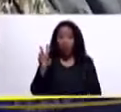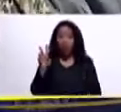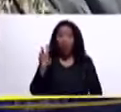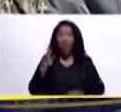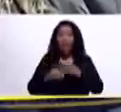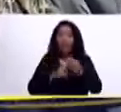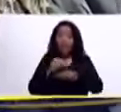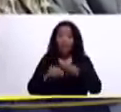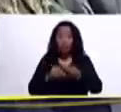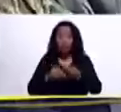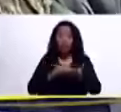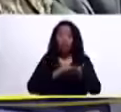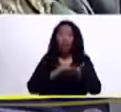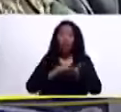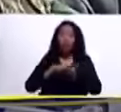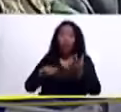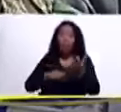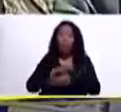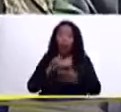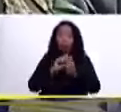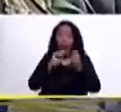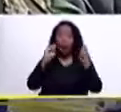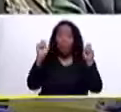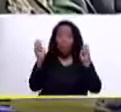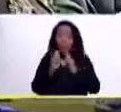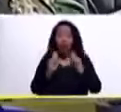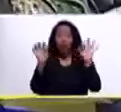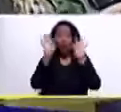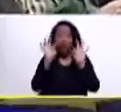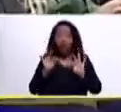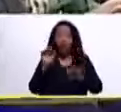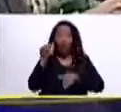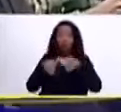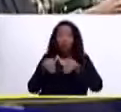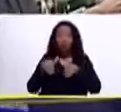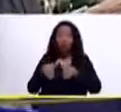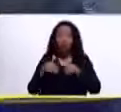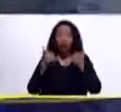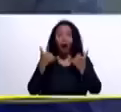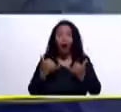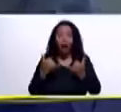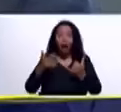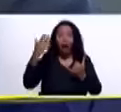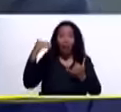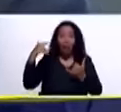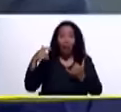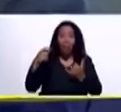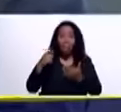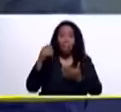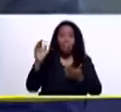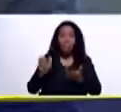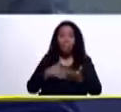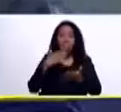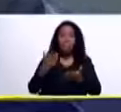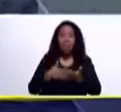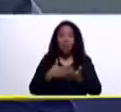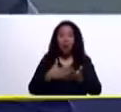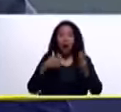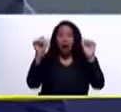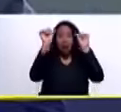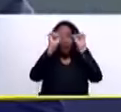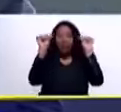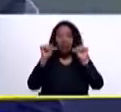problema. Cambiamos el sistema electoral. Pasamos del sistema manual al sistema automatizado que conocemos